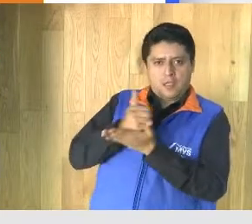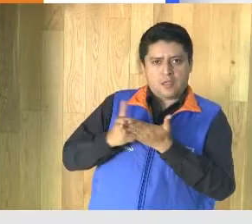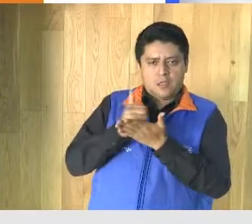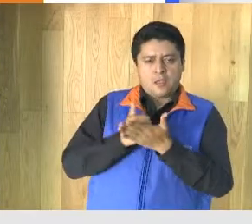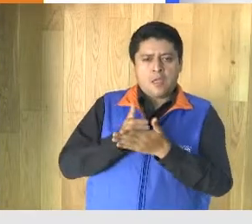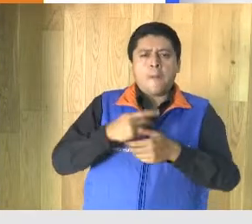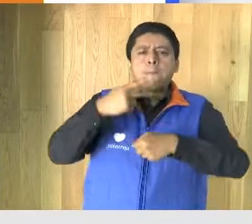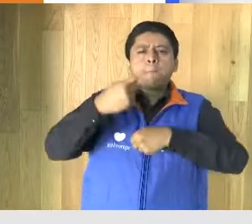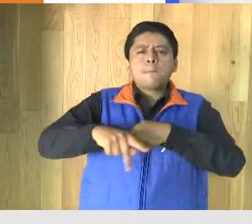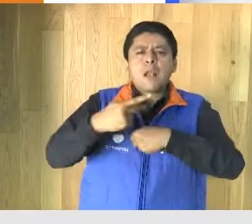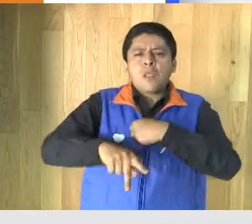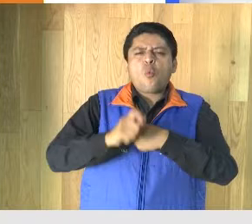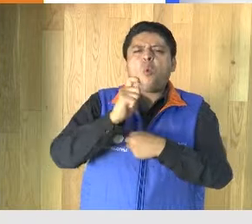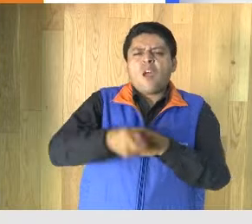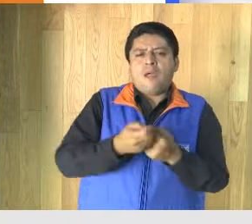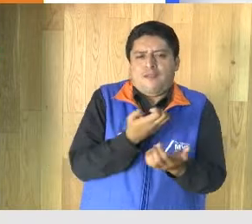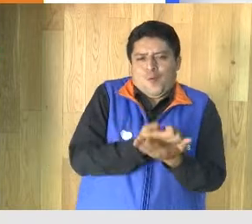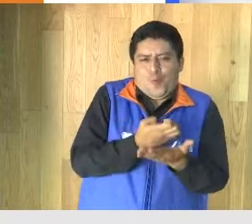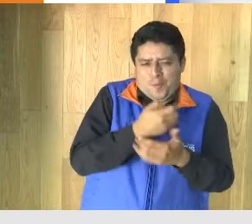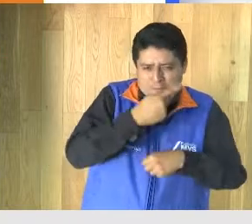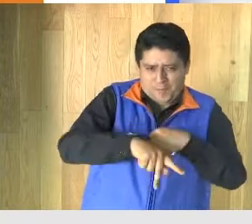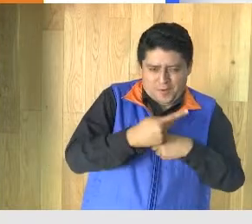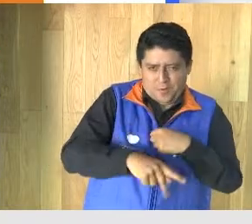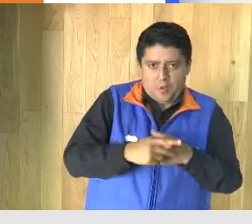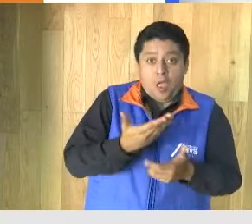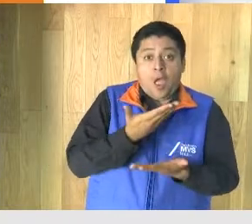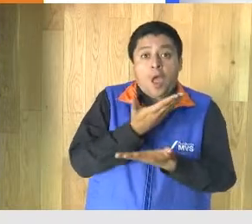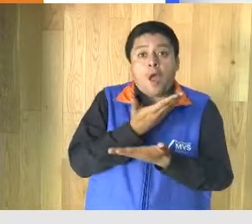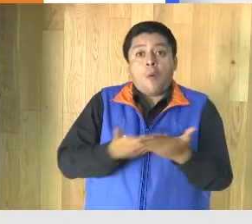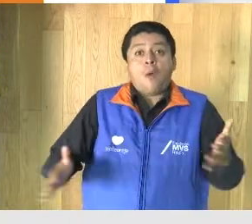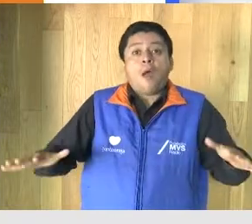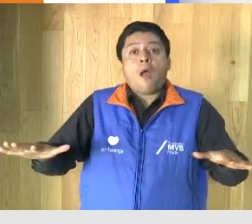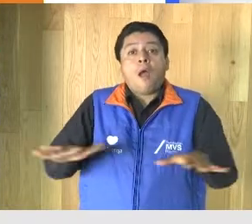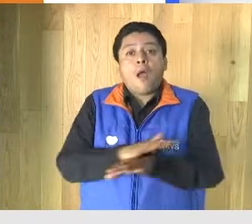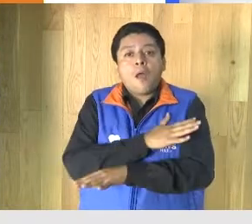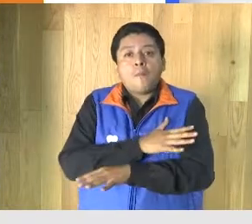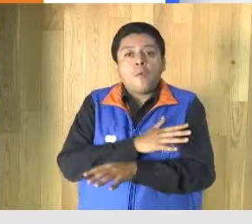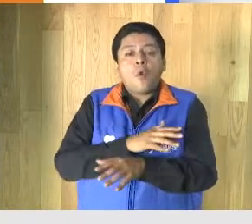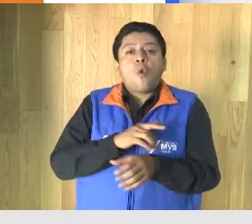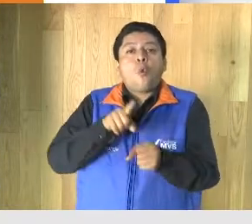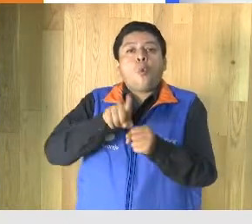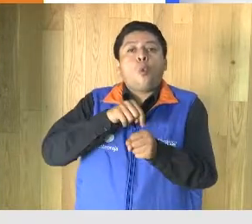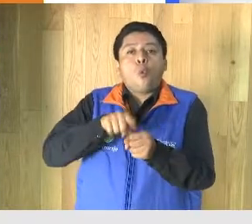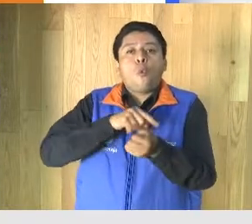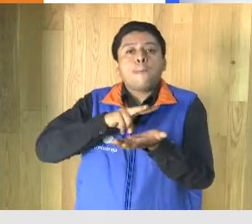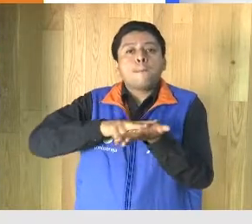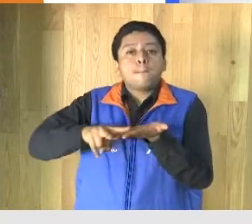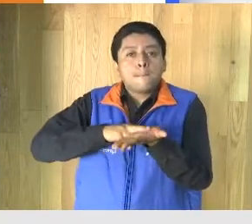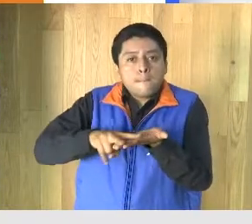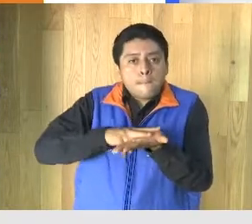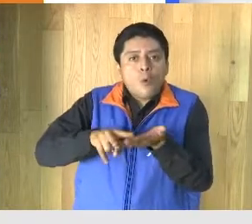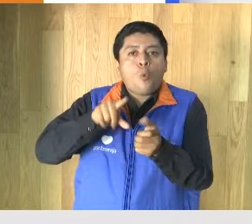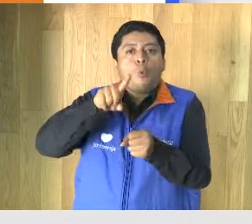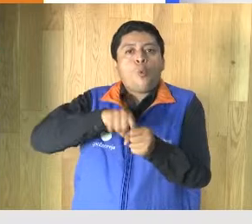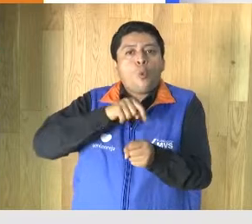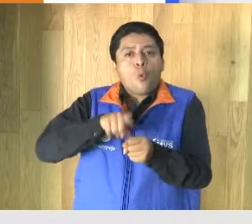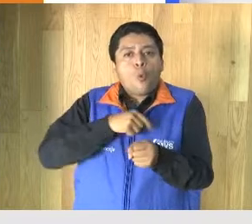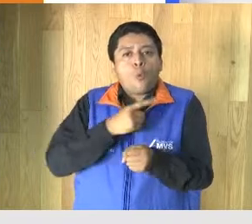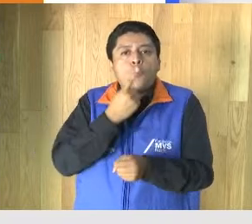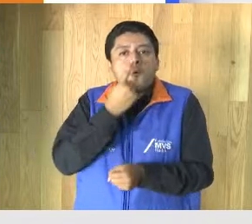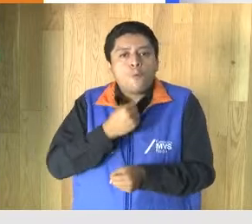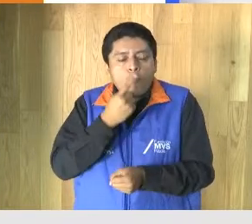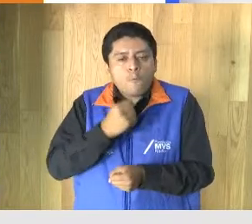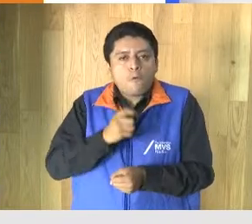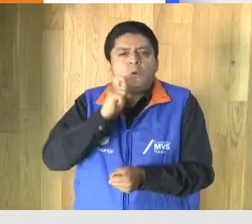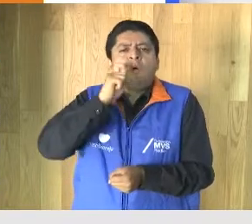riesgos económicos, y hemos pasado a un mapa de riesgos de color verde y rojo, que son